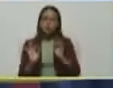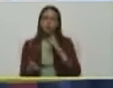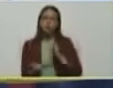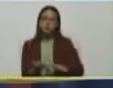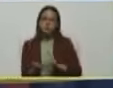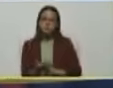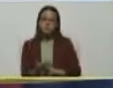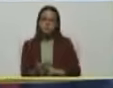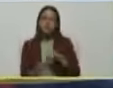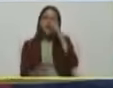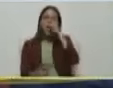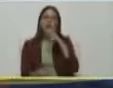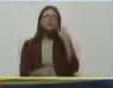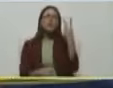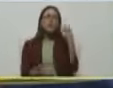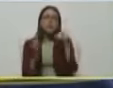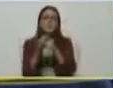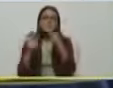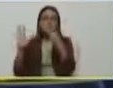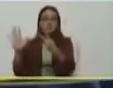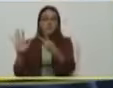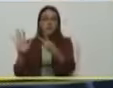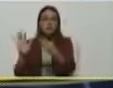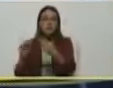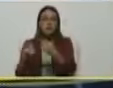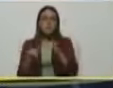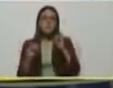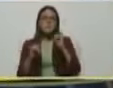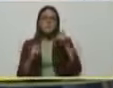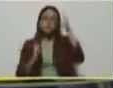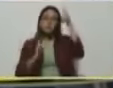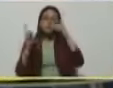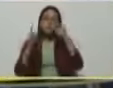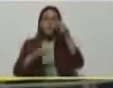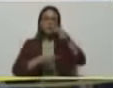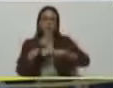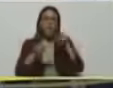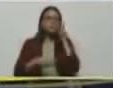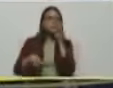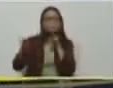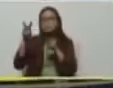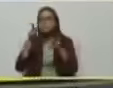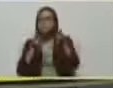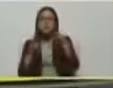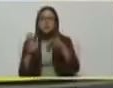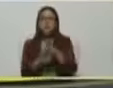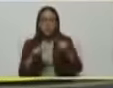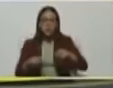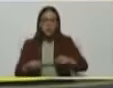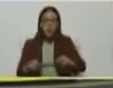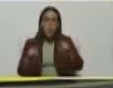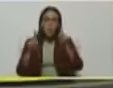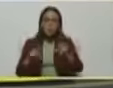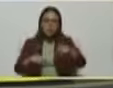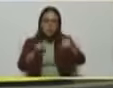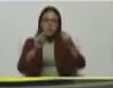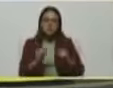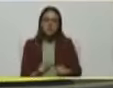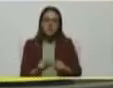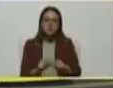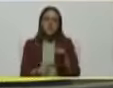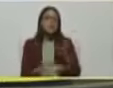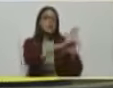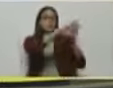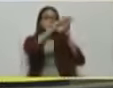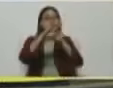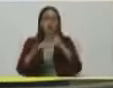año 2007, el comandante Eterno visualizó esta firma y llamó a nuestros